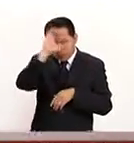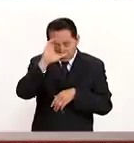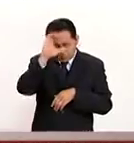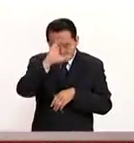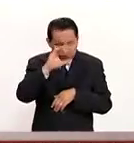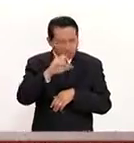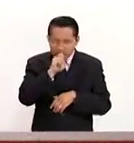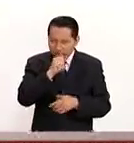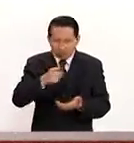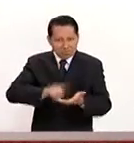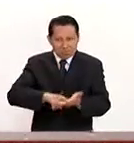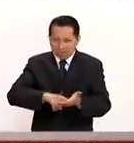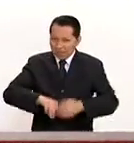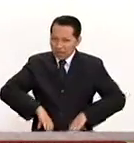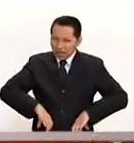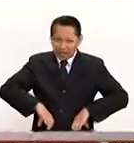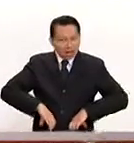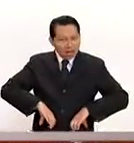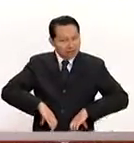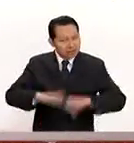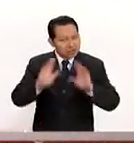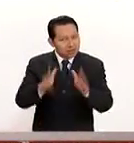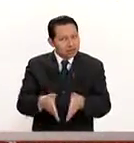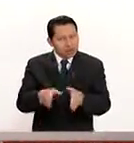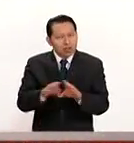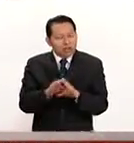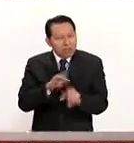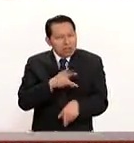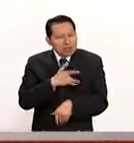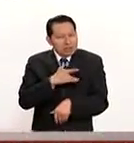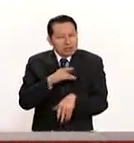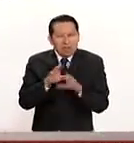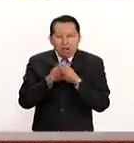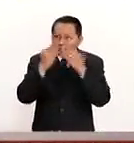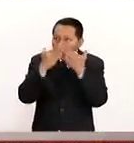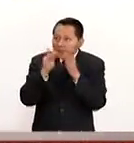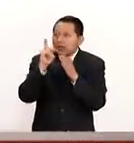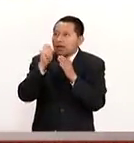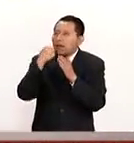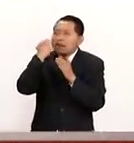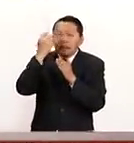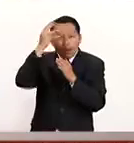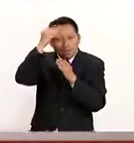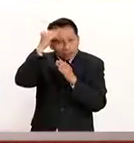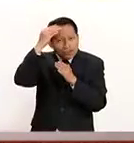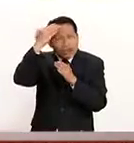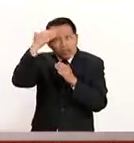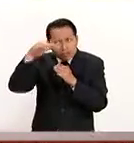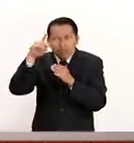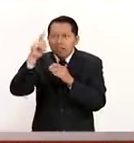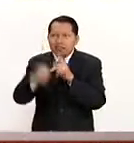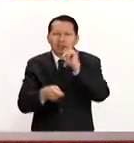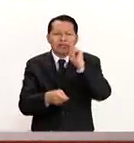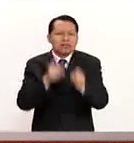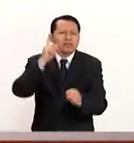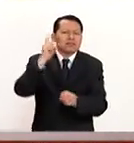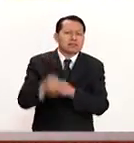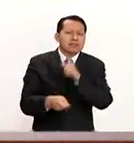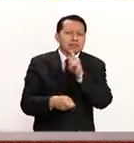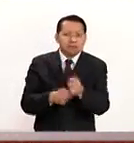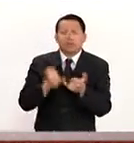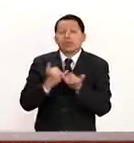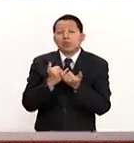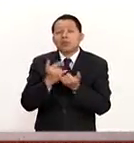innata esta sensibilidad por querer buscar, por querer aprender, por querer saber más. Y un poco en los